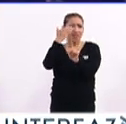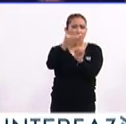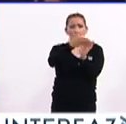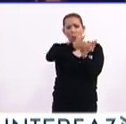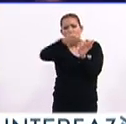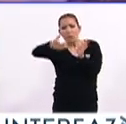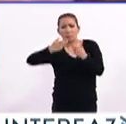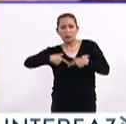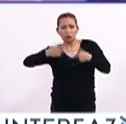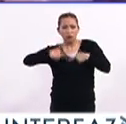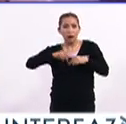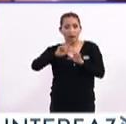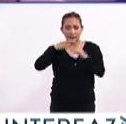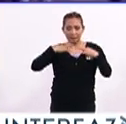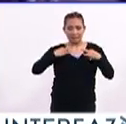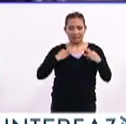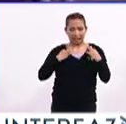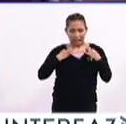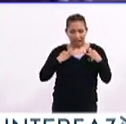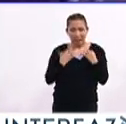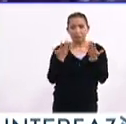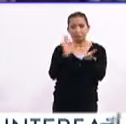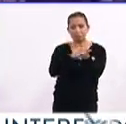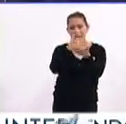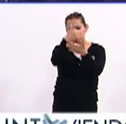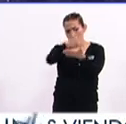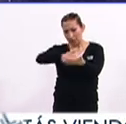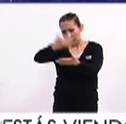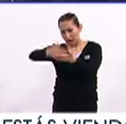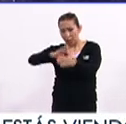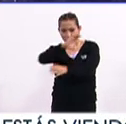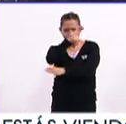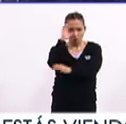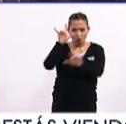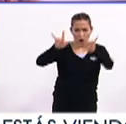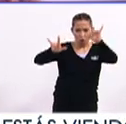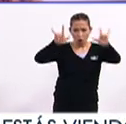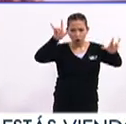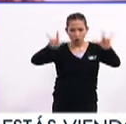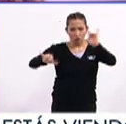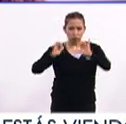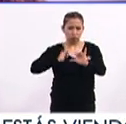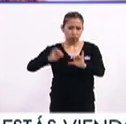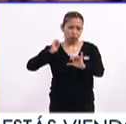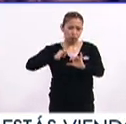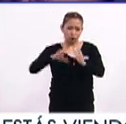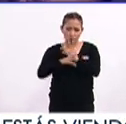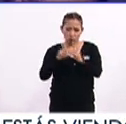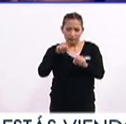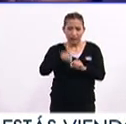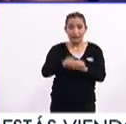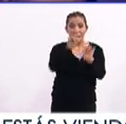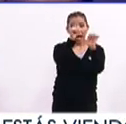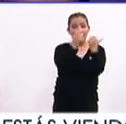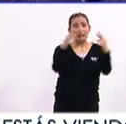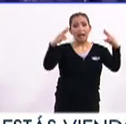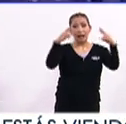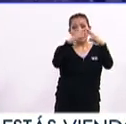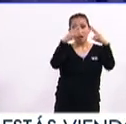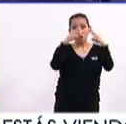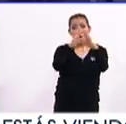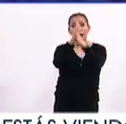épocas y autores, textiles, documentos, fotografías, antigüedades, arte